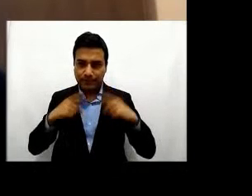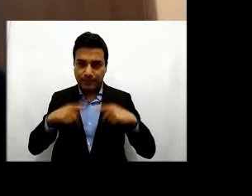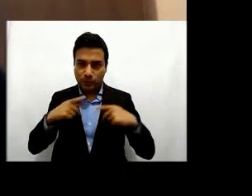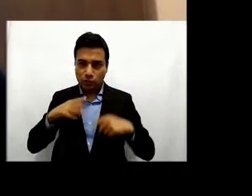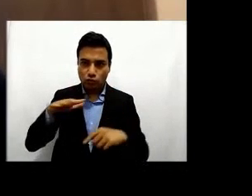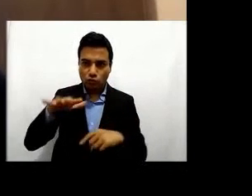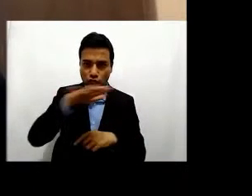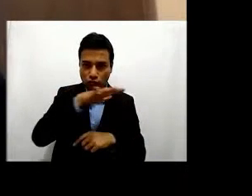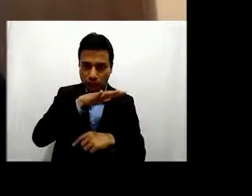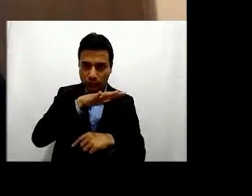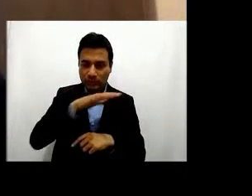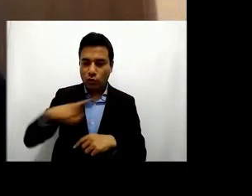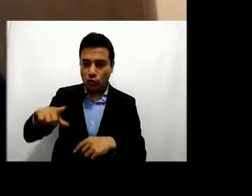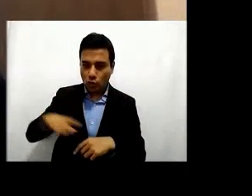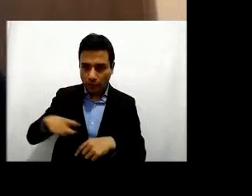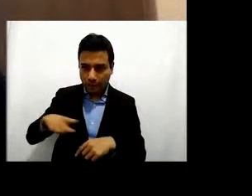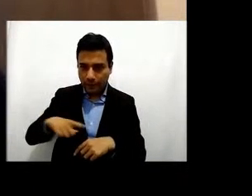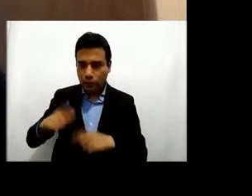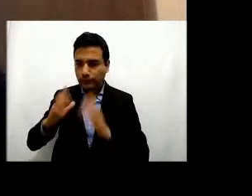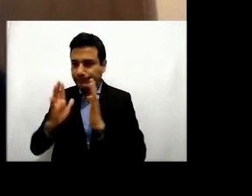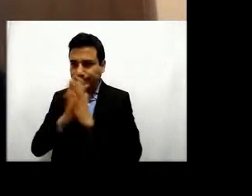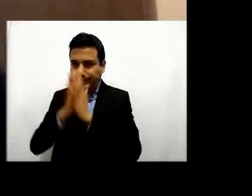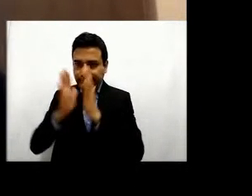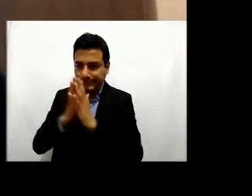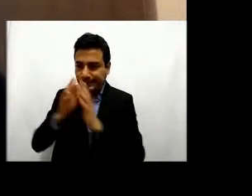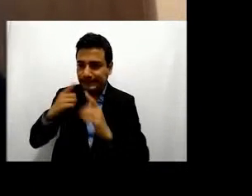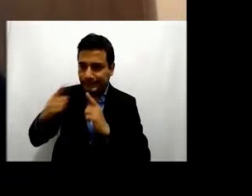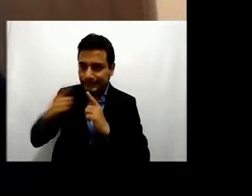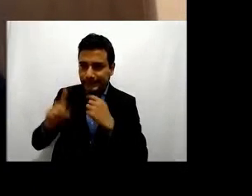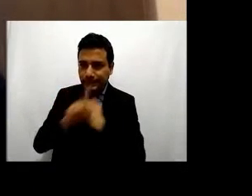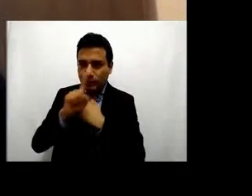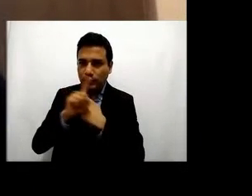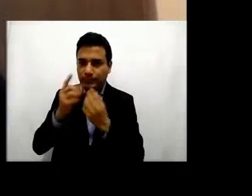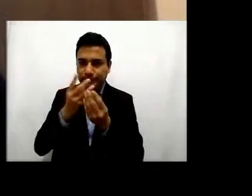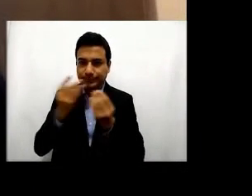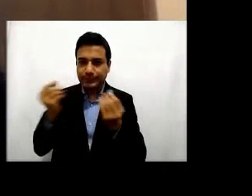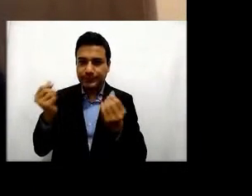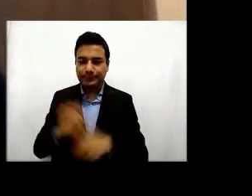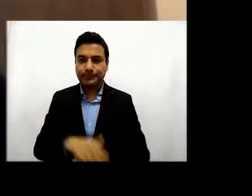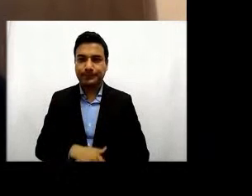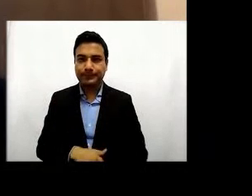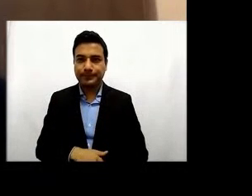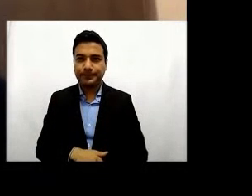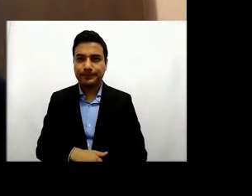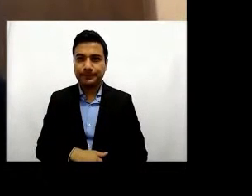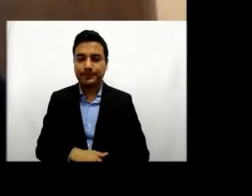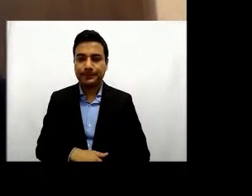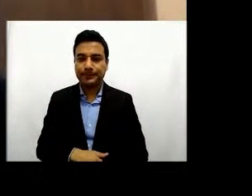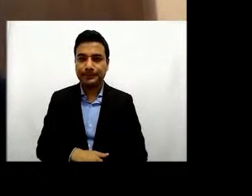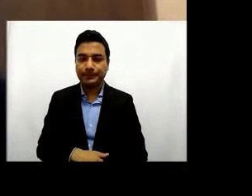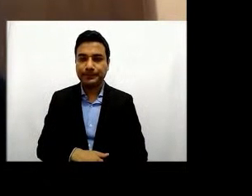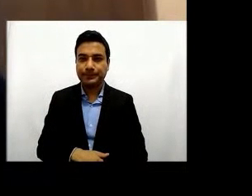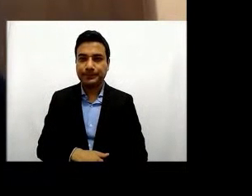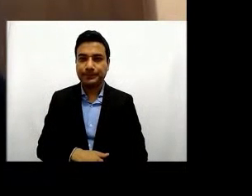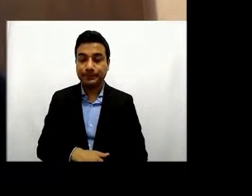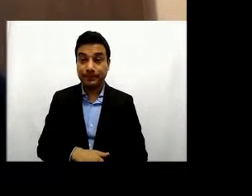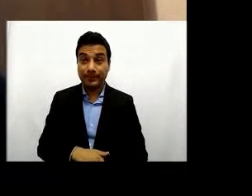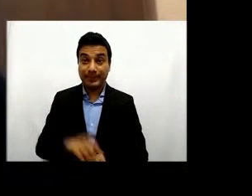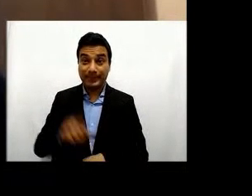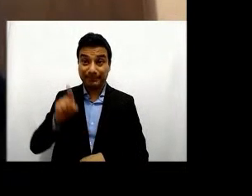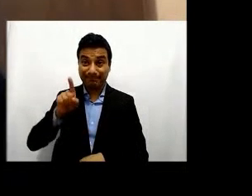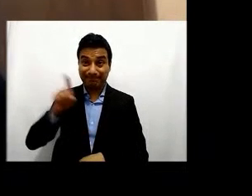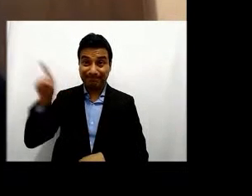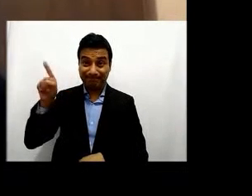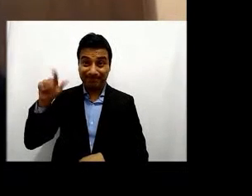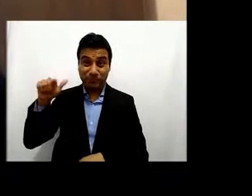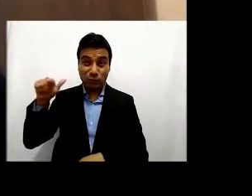¿no? Hay ejemplos muy, muy importantes en Guadalajara